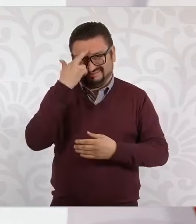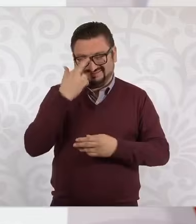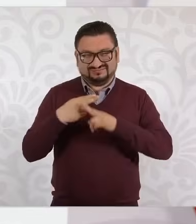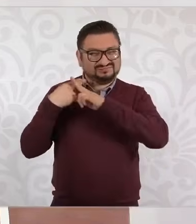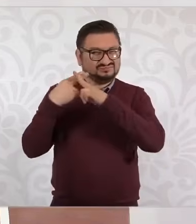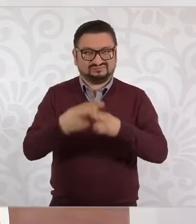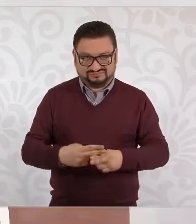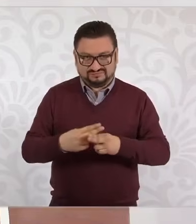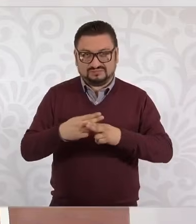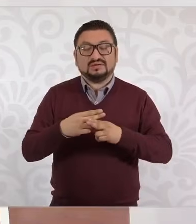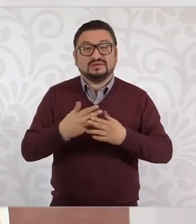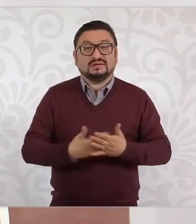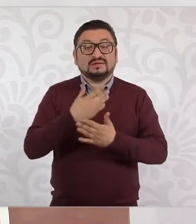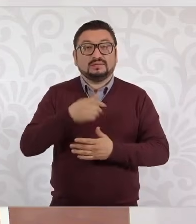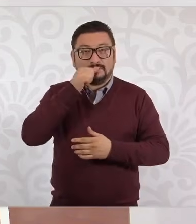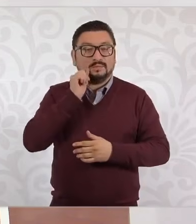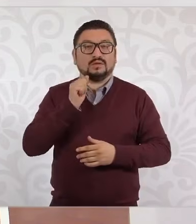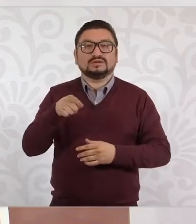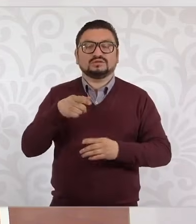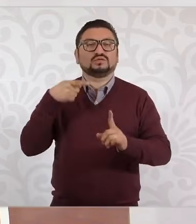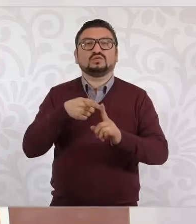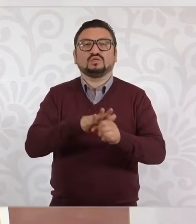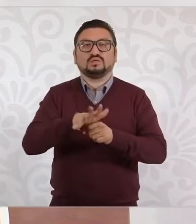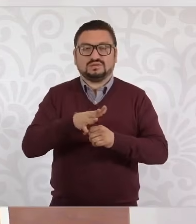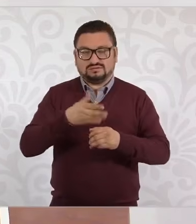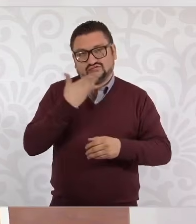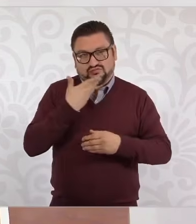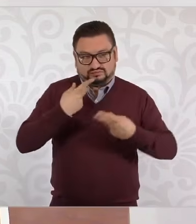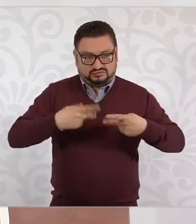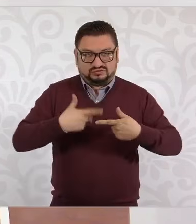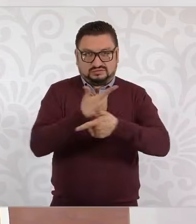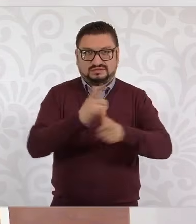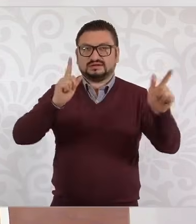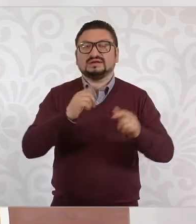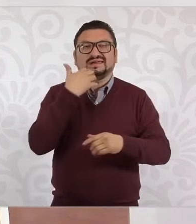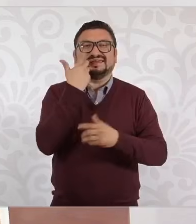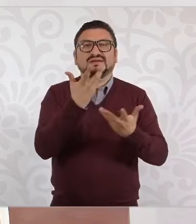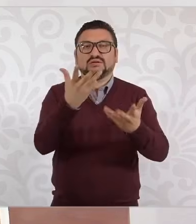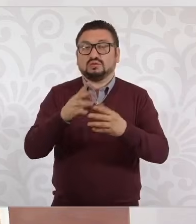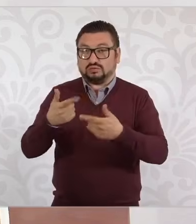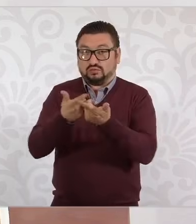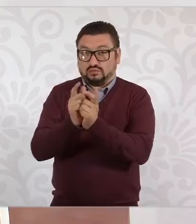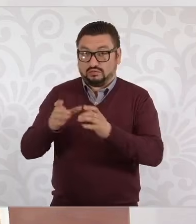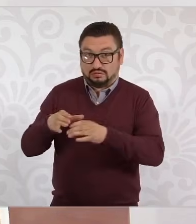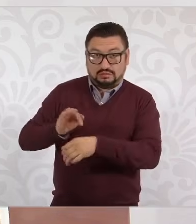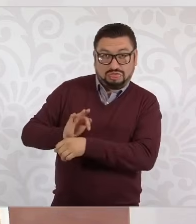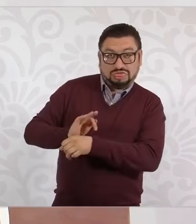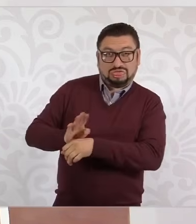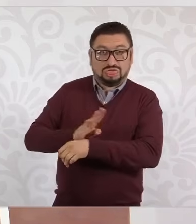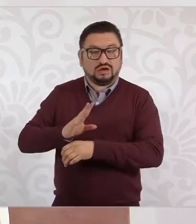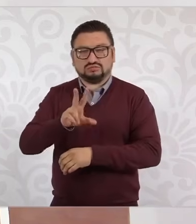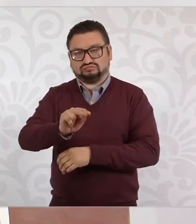Juárez, la lucha de Juárez y los liberales mexicanos fue por acabar con los privilegios, que